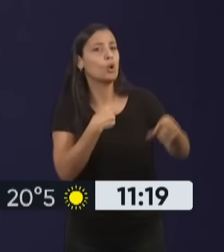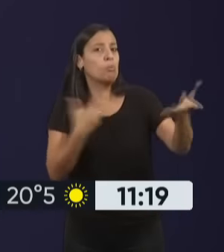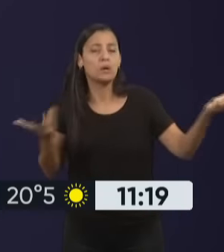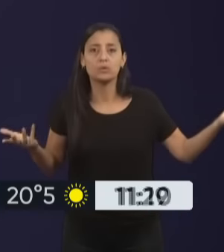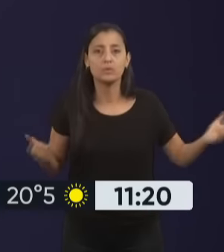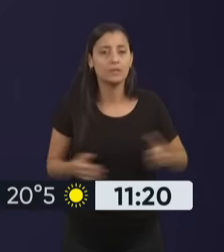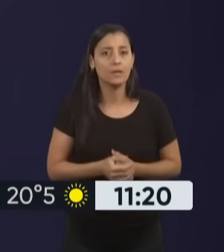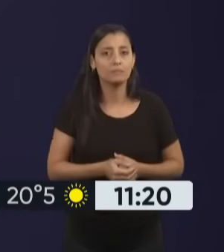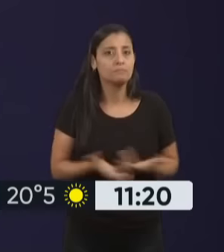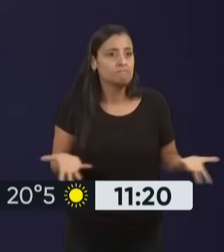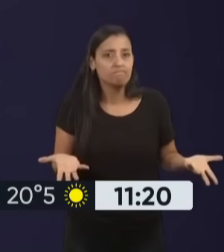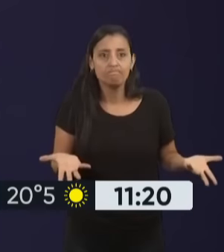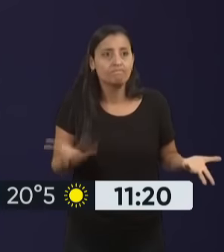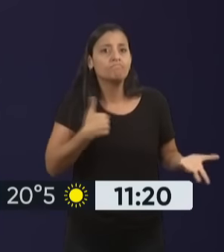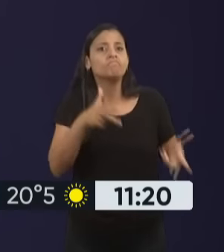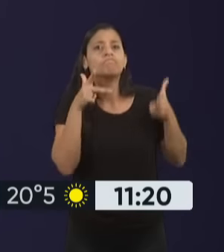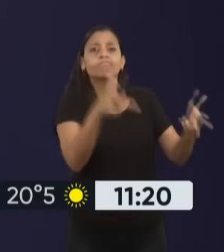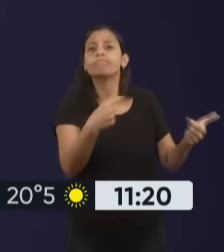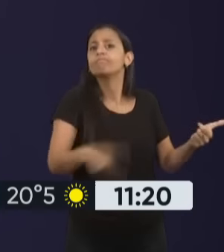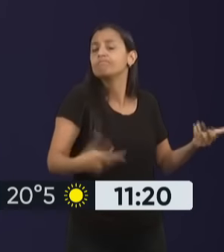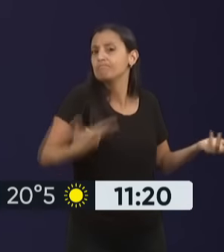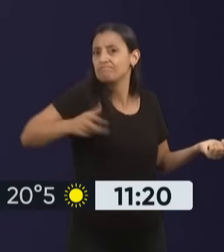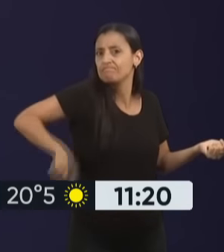lo que lo que a la apreciación que yo pueda